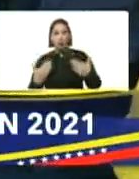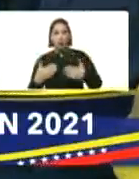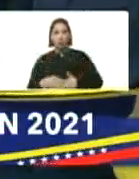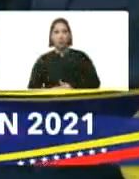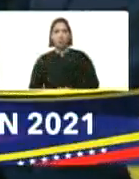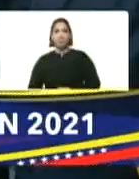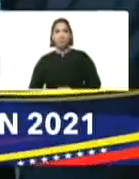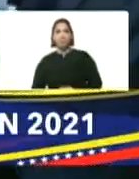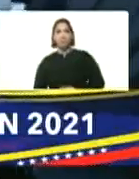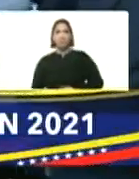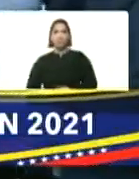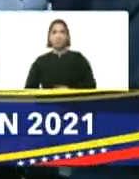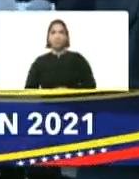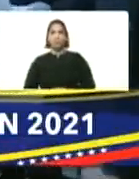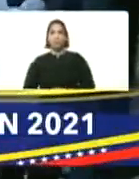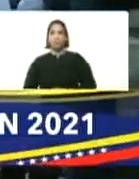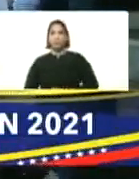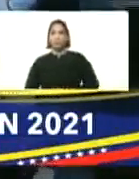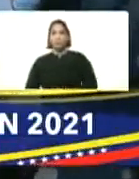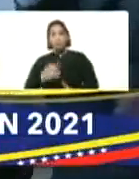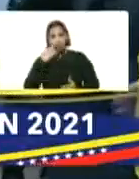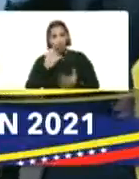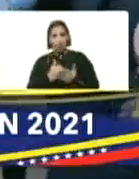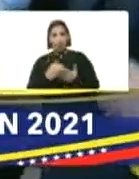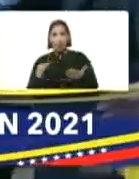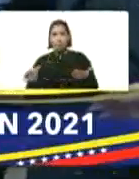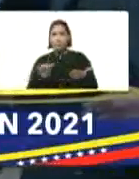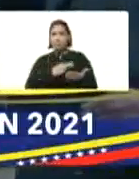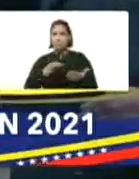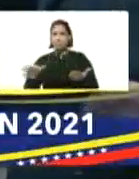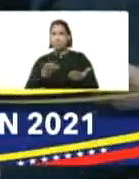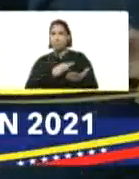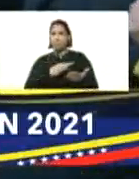excelentísimo. Excelente, miren, estas revistas de Vietnam,